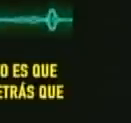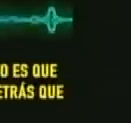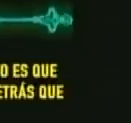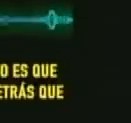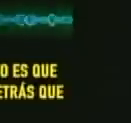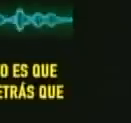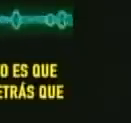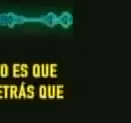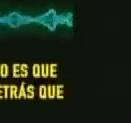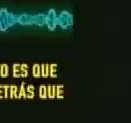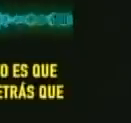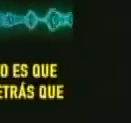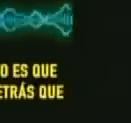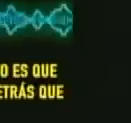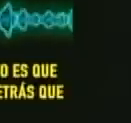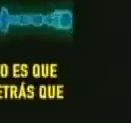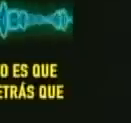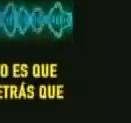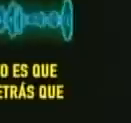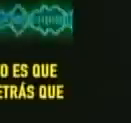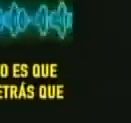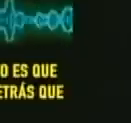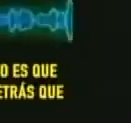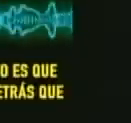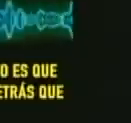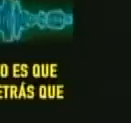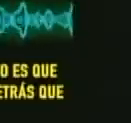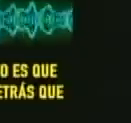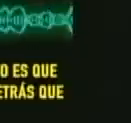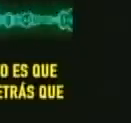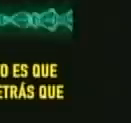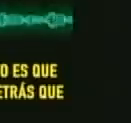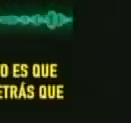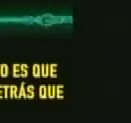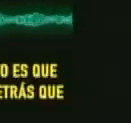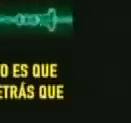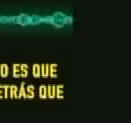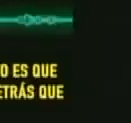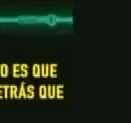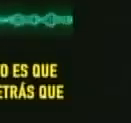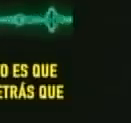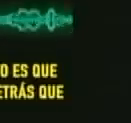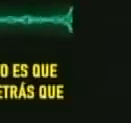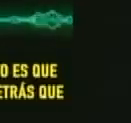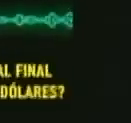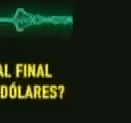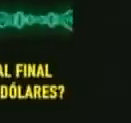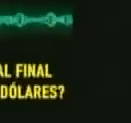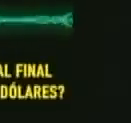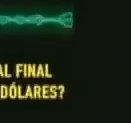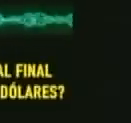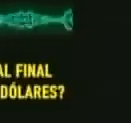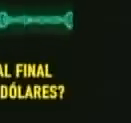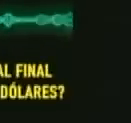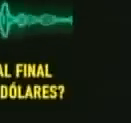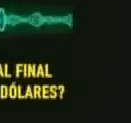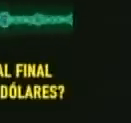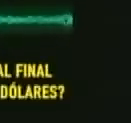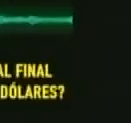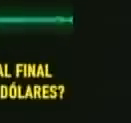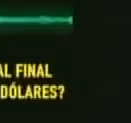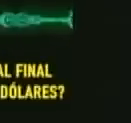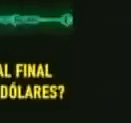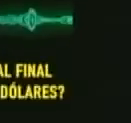que en el papel es perfecto, es que el señor Guaidó no tiene chequera, no tiene un aparato estatal detrás que respalde la toma